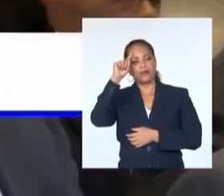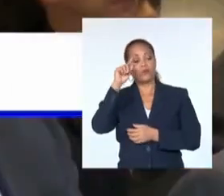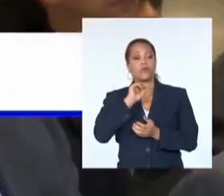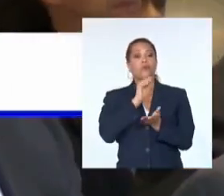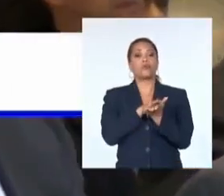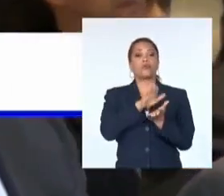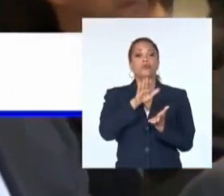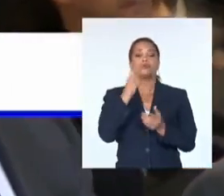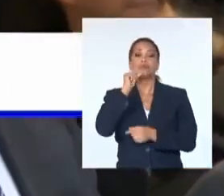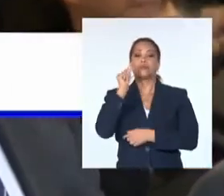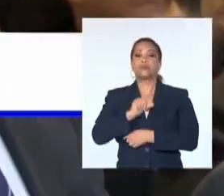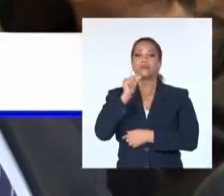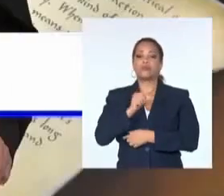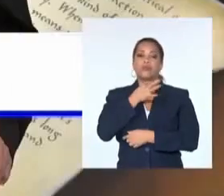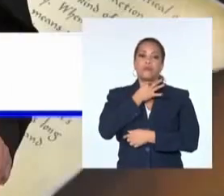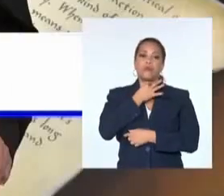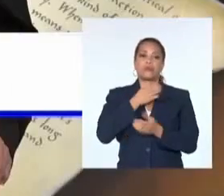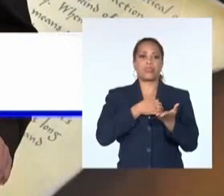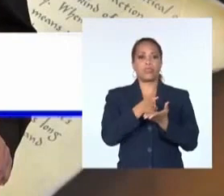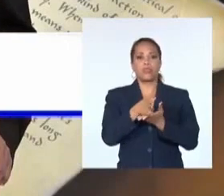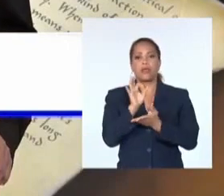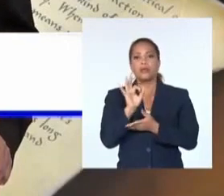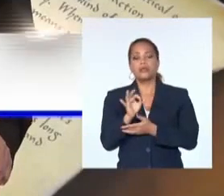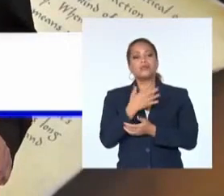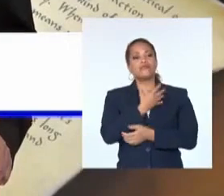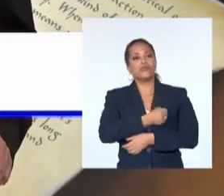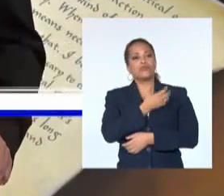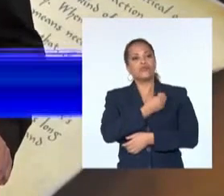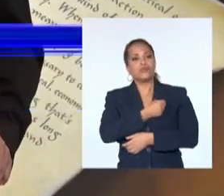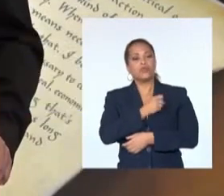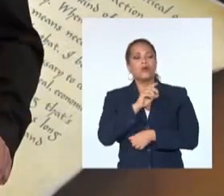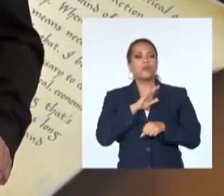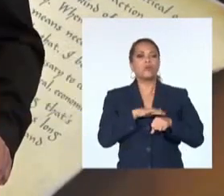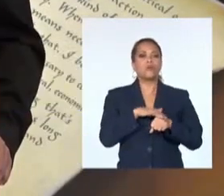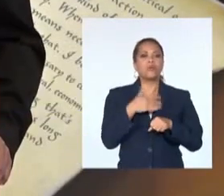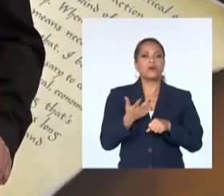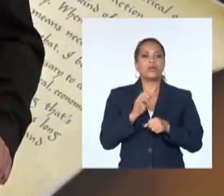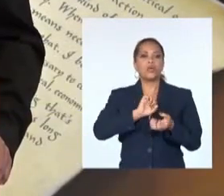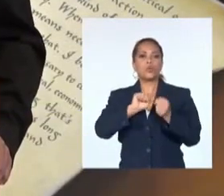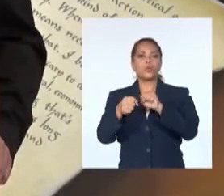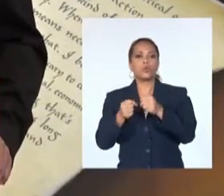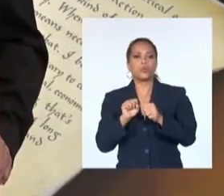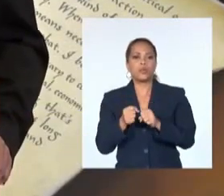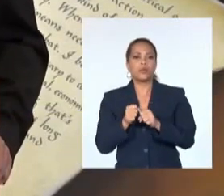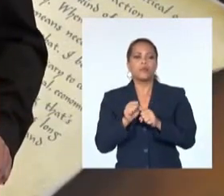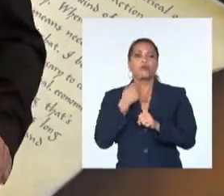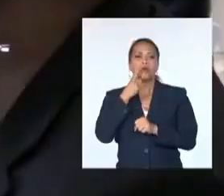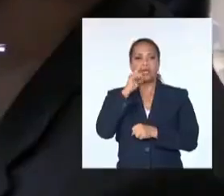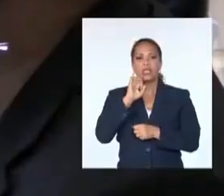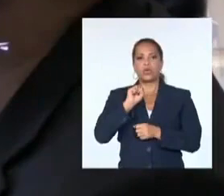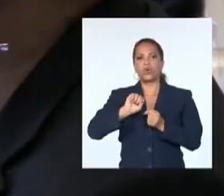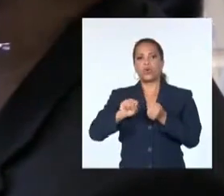aún padecen la pobreza, con los que han sufrido y aún sufren como consecuencia del colonialismo, el neocolonialismo,